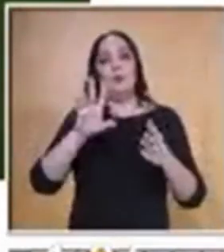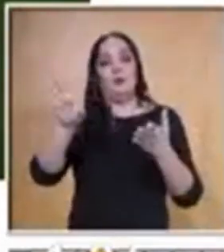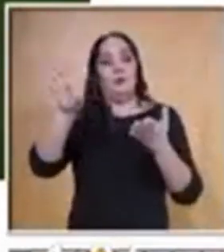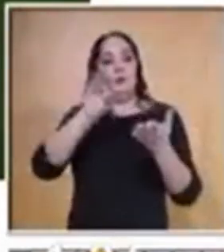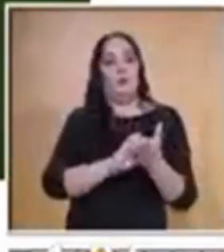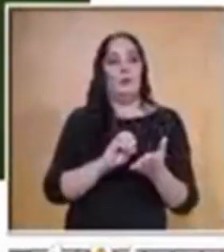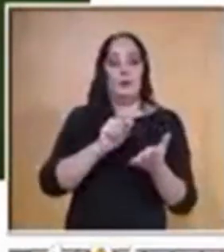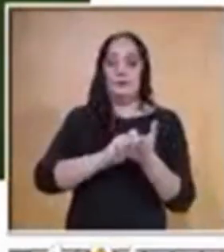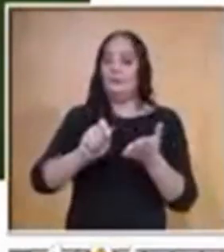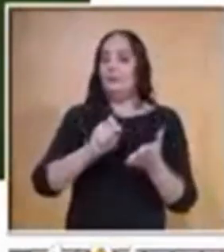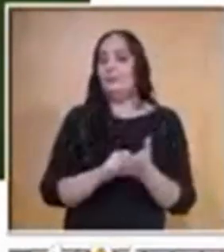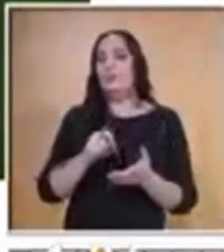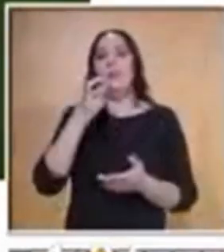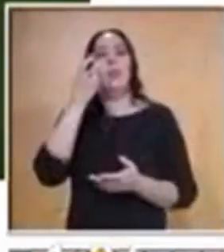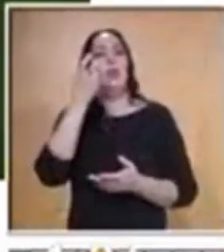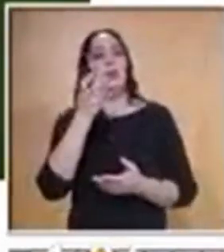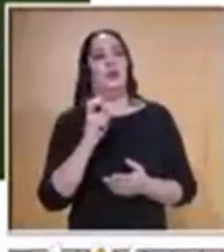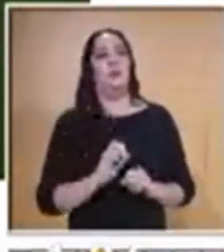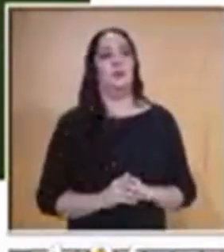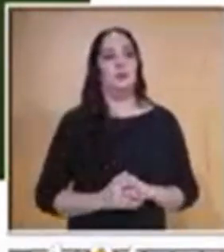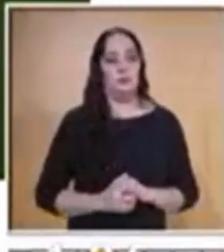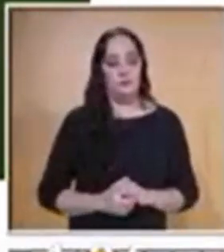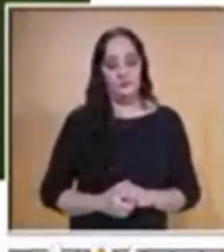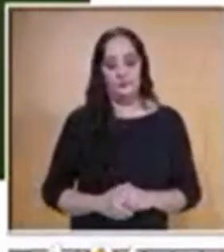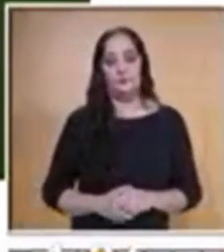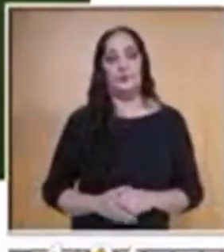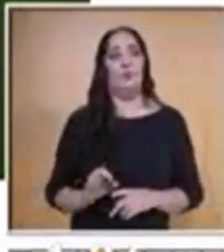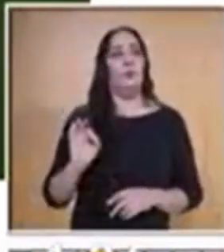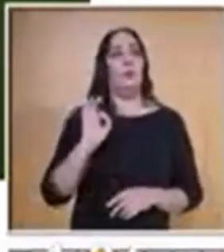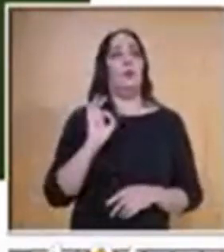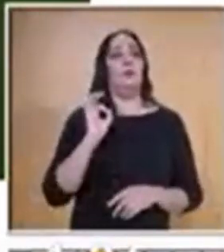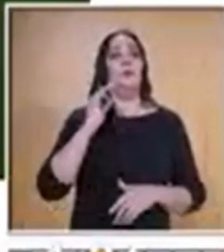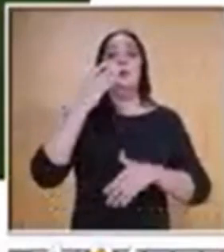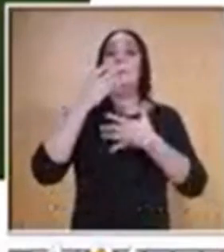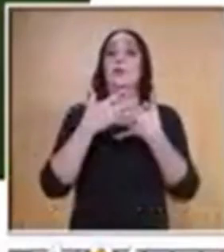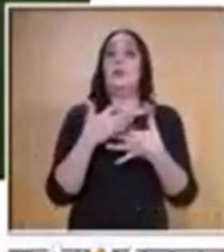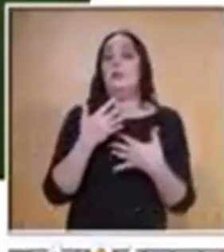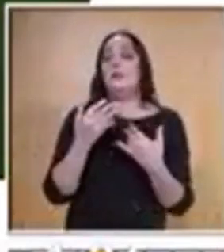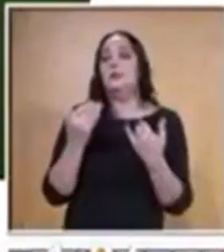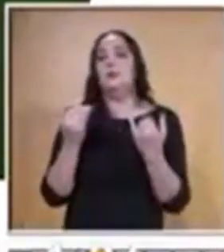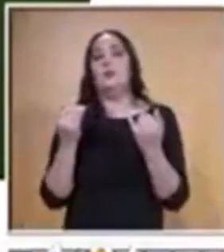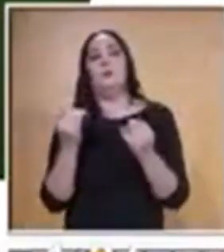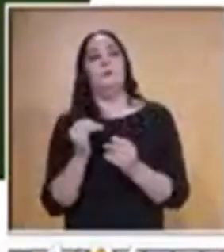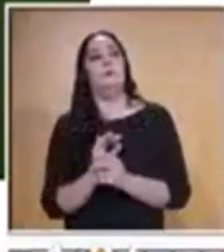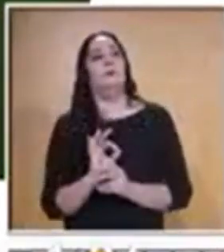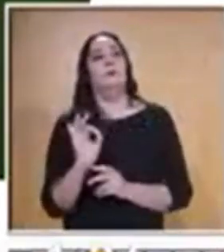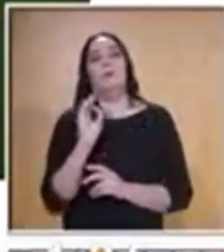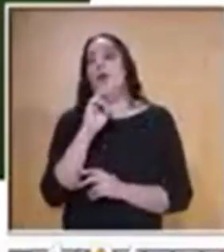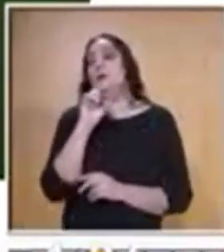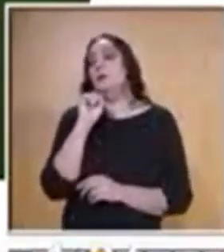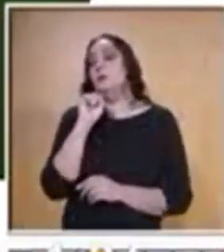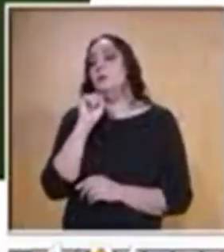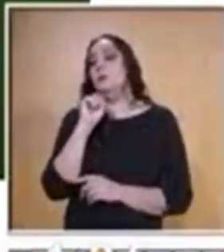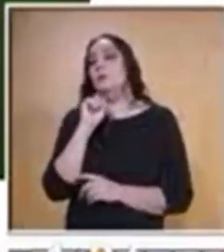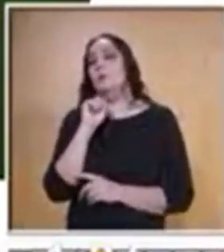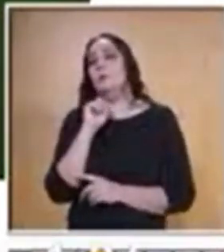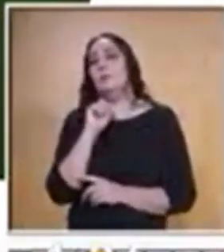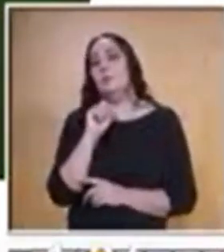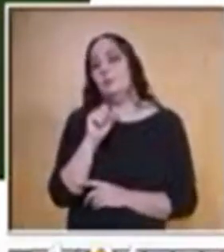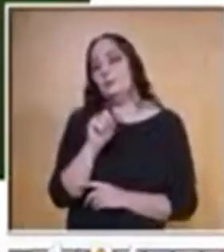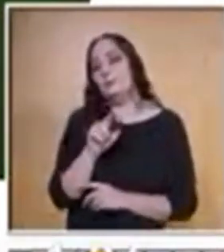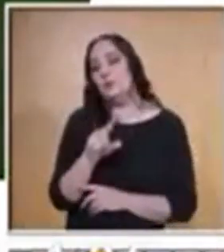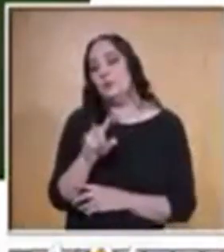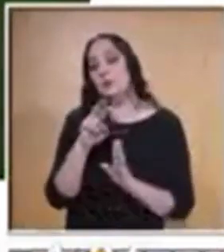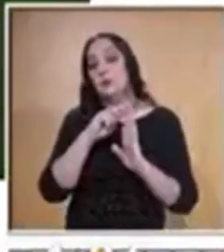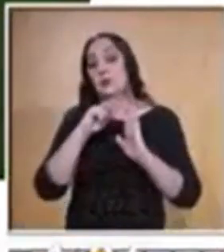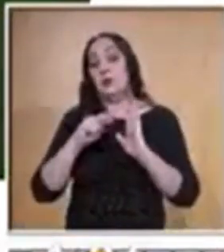Esta es una reflexión. Aquí dice que si el 15 se utilizara las mismas reglas